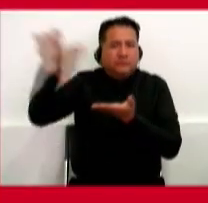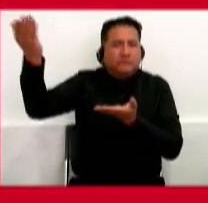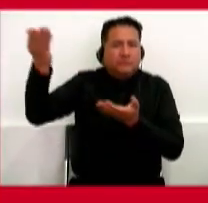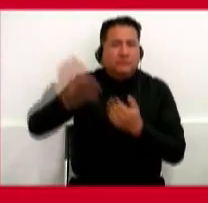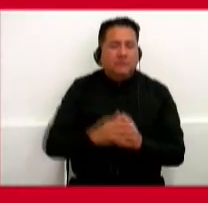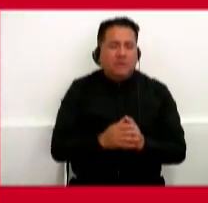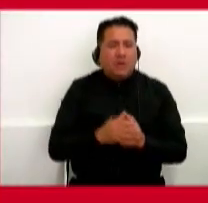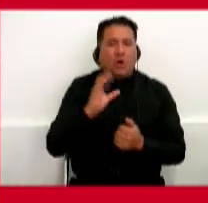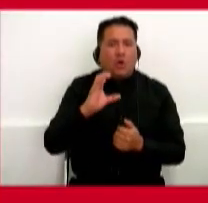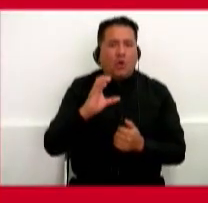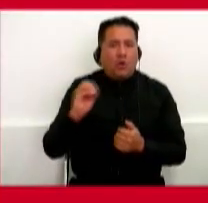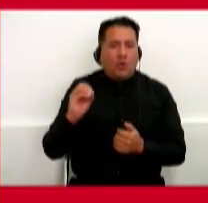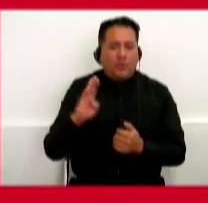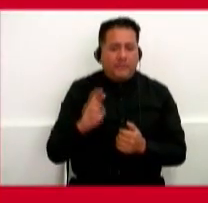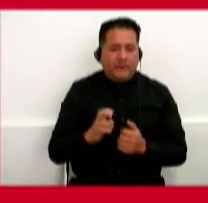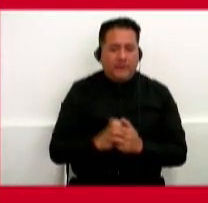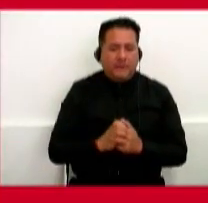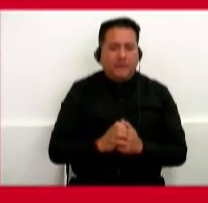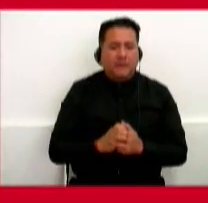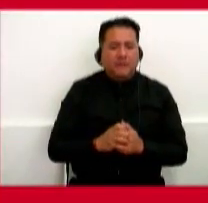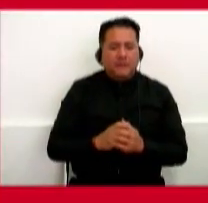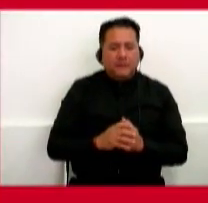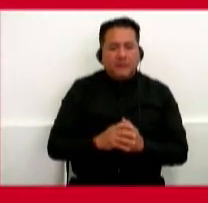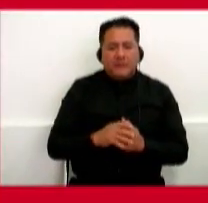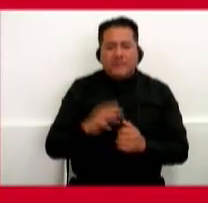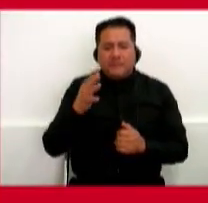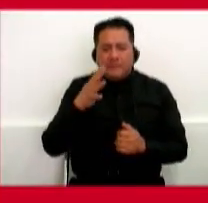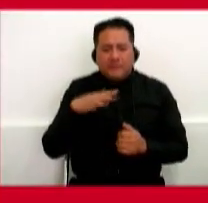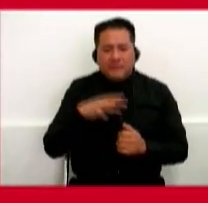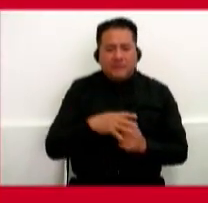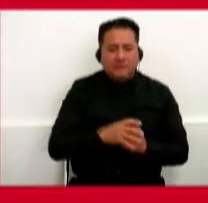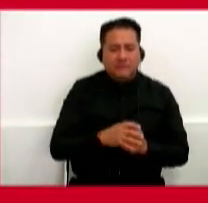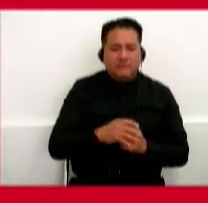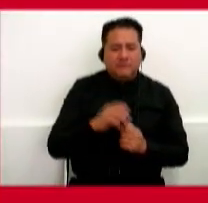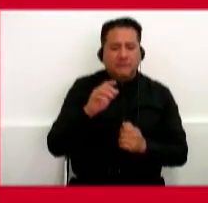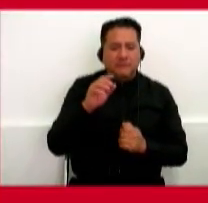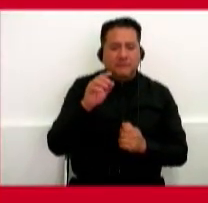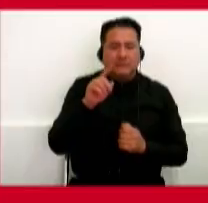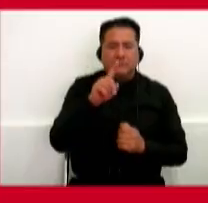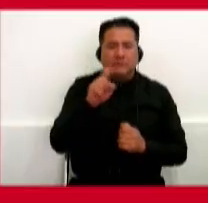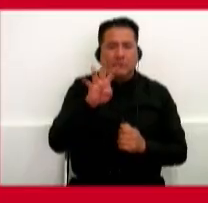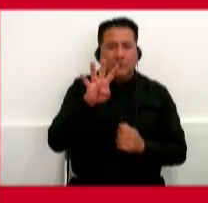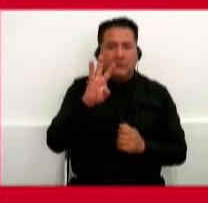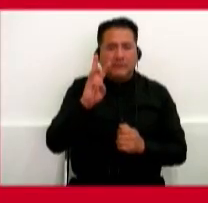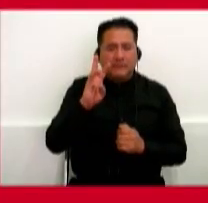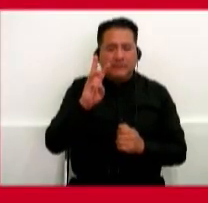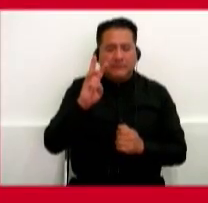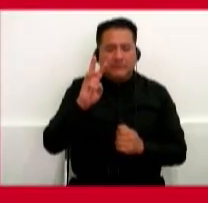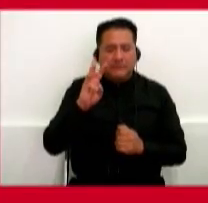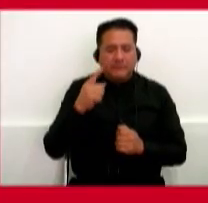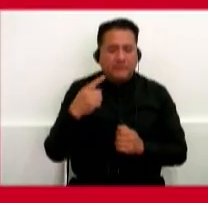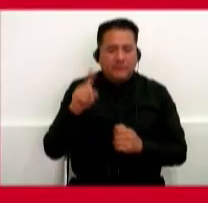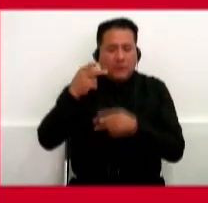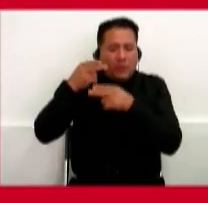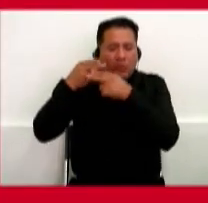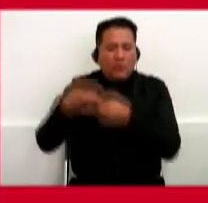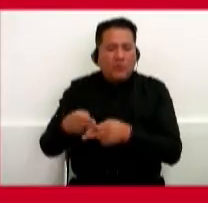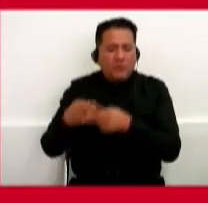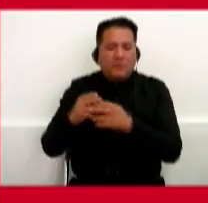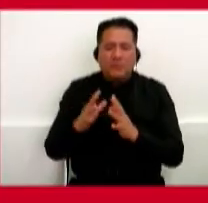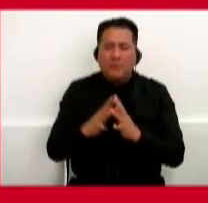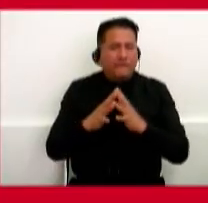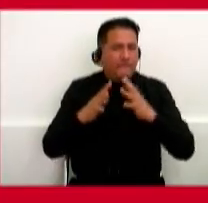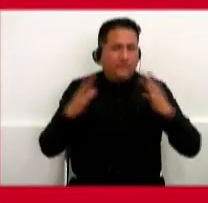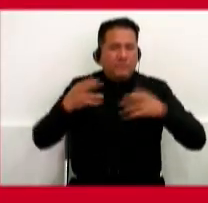Producimos 146.000 toneladas de cobre fino y 200 millones de toneladas de producción al año.